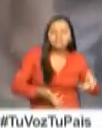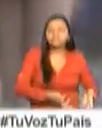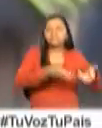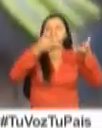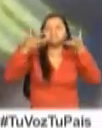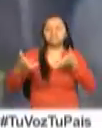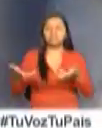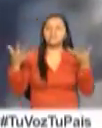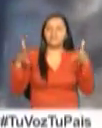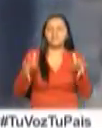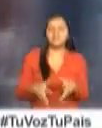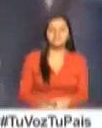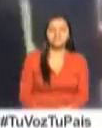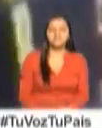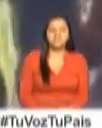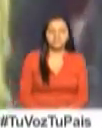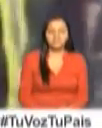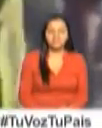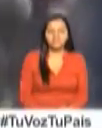desenterrarla.